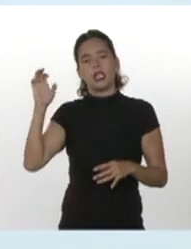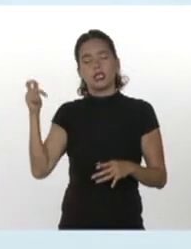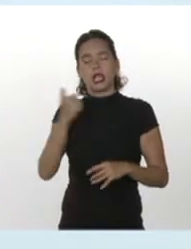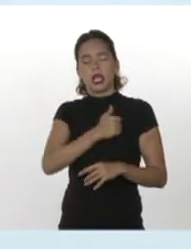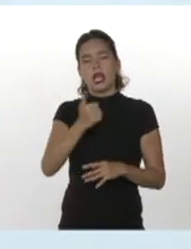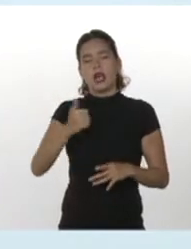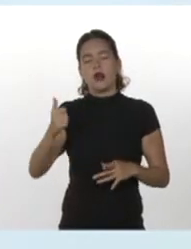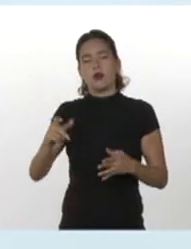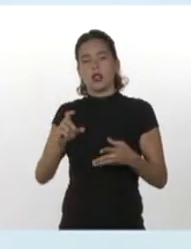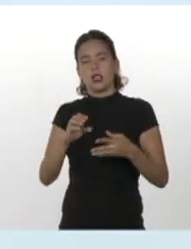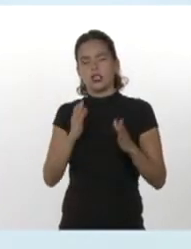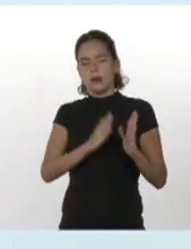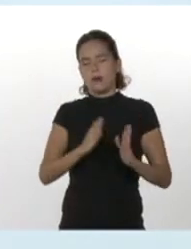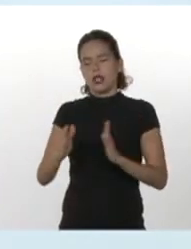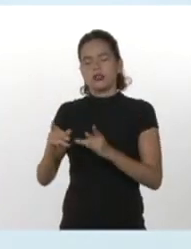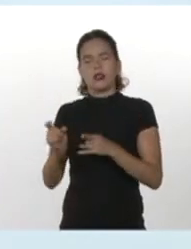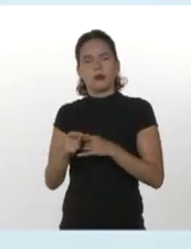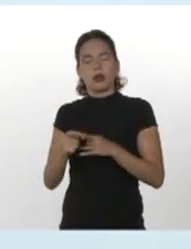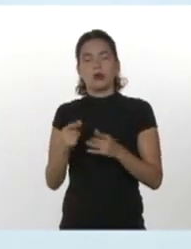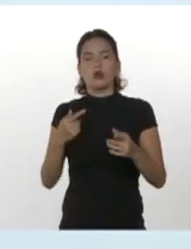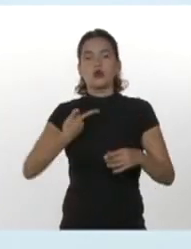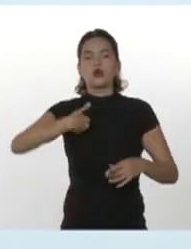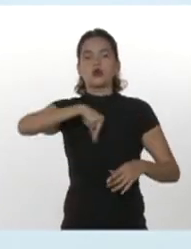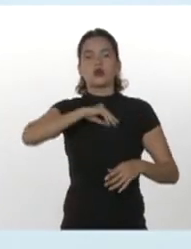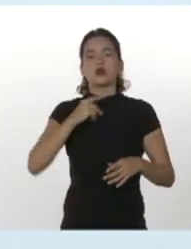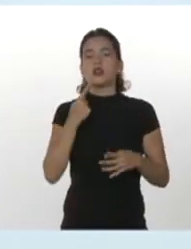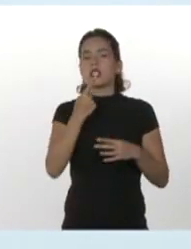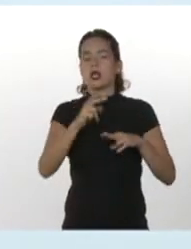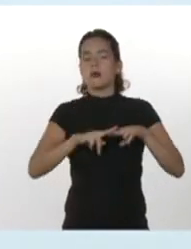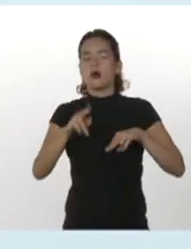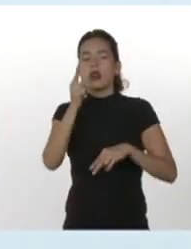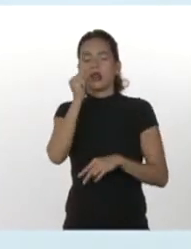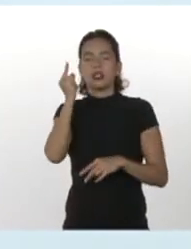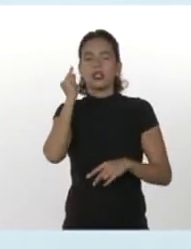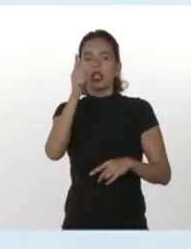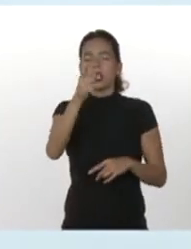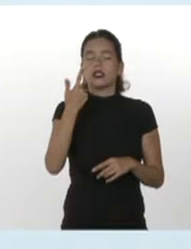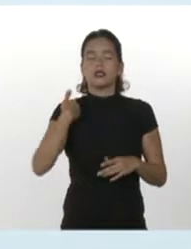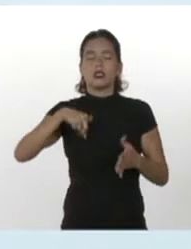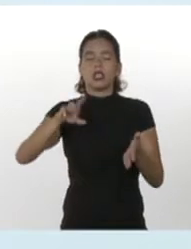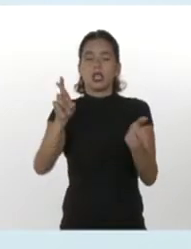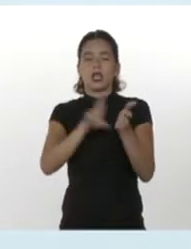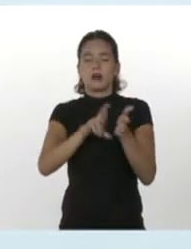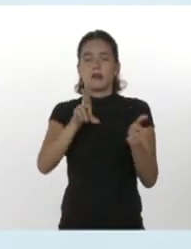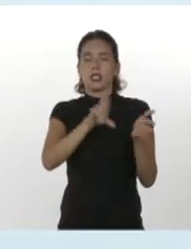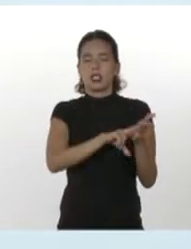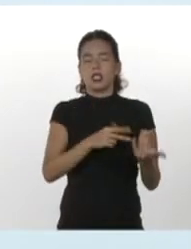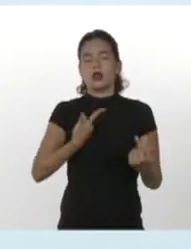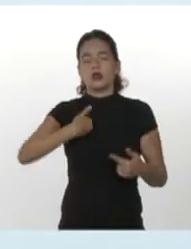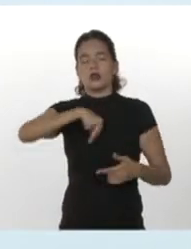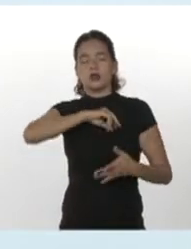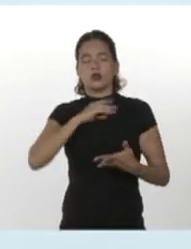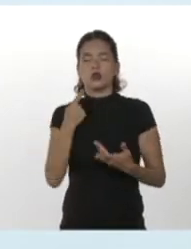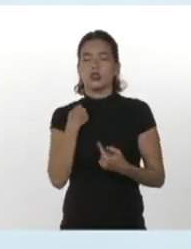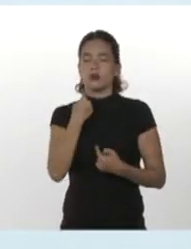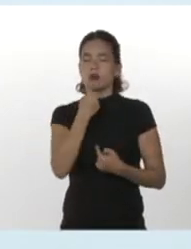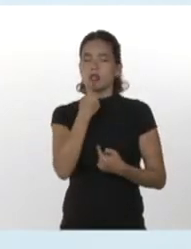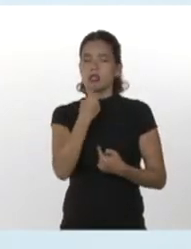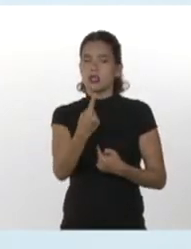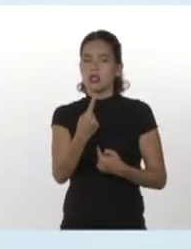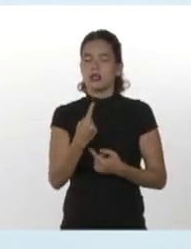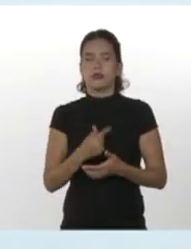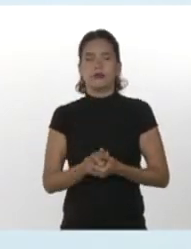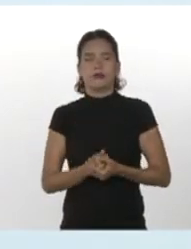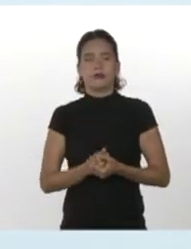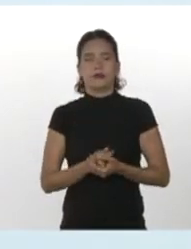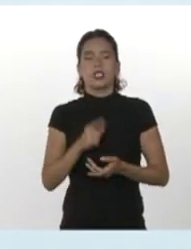de estas sílabas, nosotros digamos a ese niño que él tiene que repetir lo que nosotros estamos